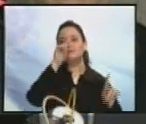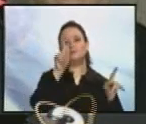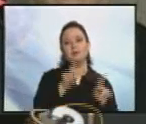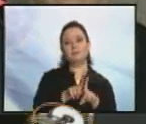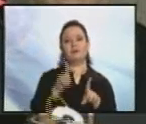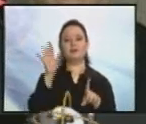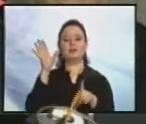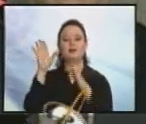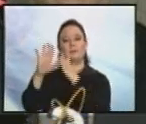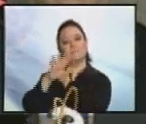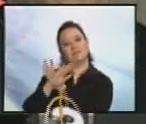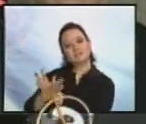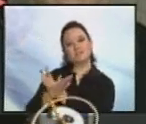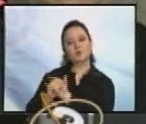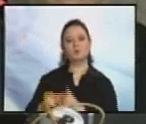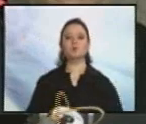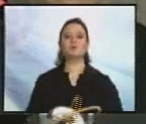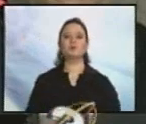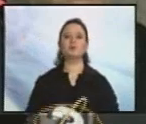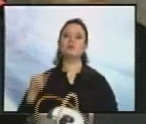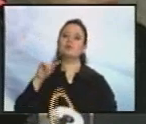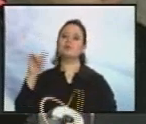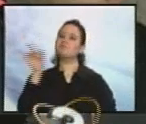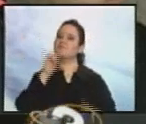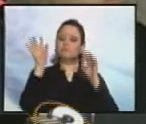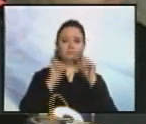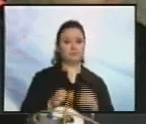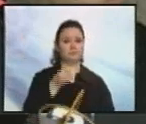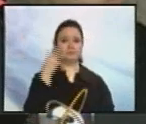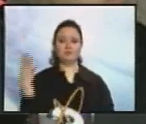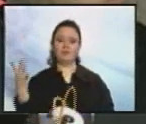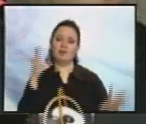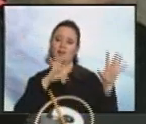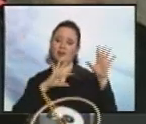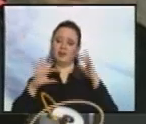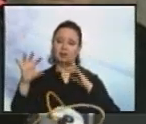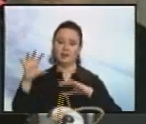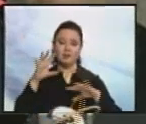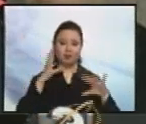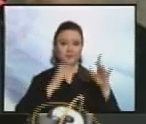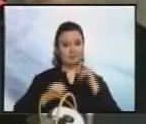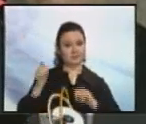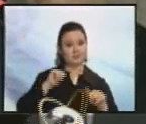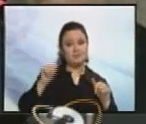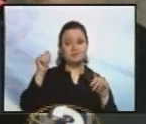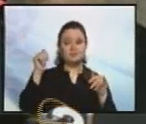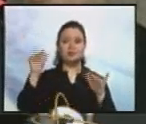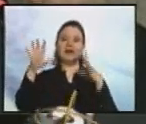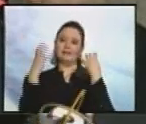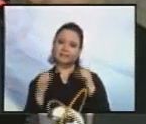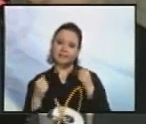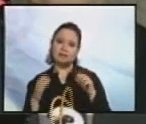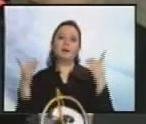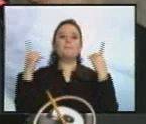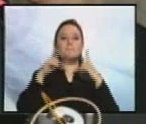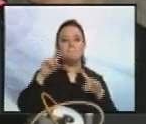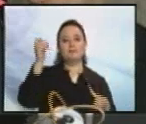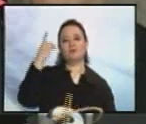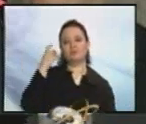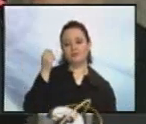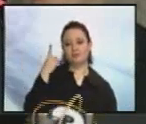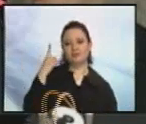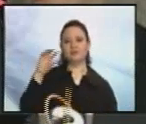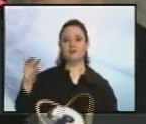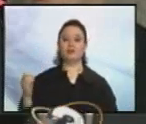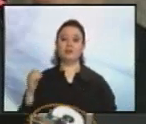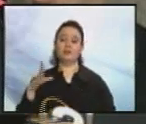preventivas. Son incontables las acciones a tomar, pero debe entenderse que